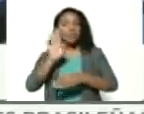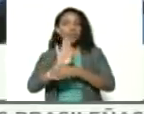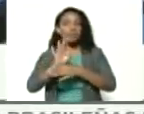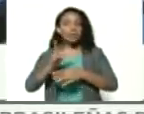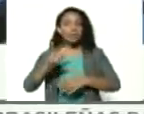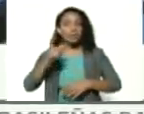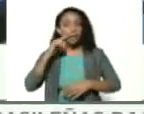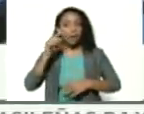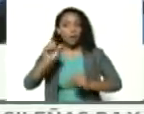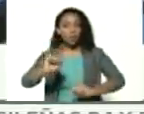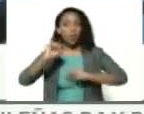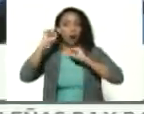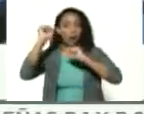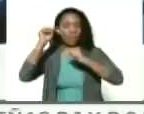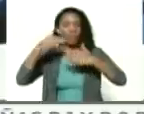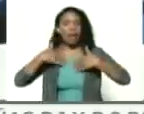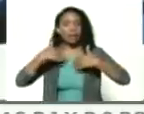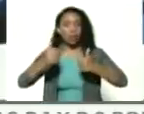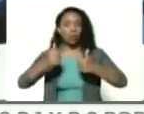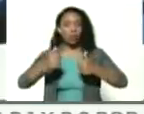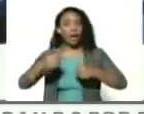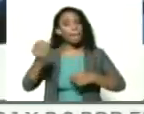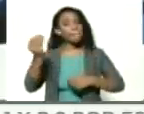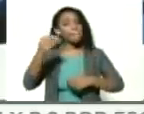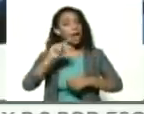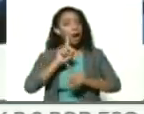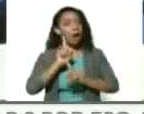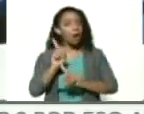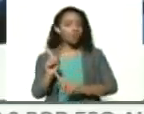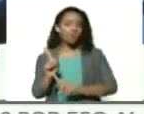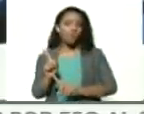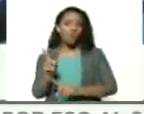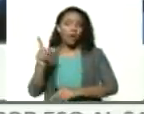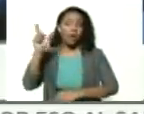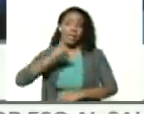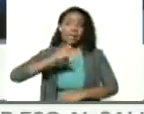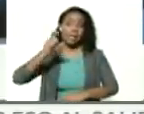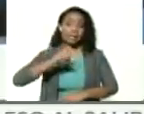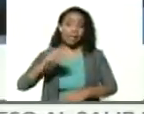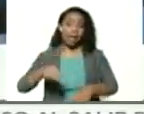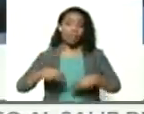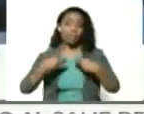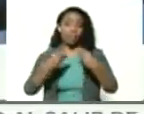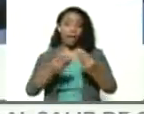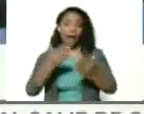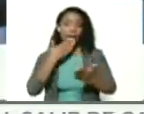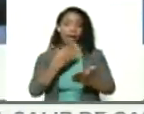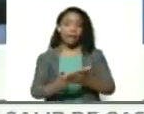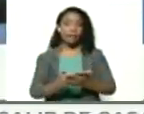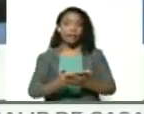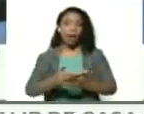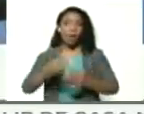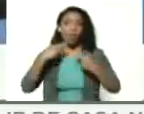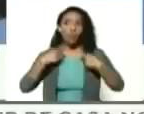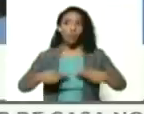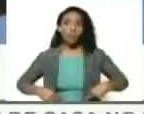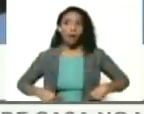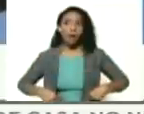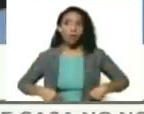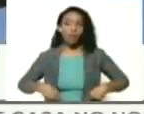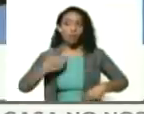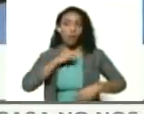y heroínas de la salud. Además de ello, es necesario destacar que gracias al humanismo de